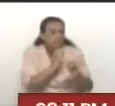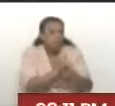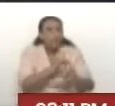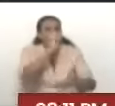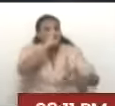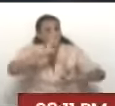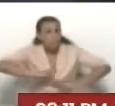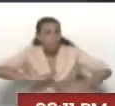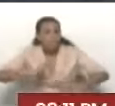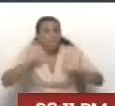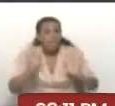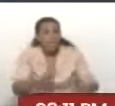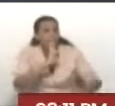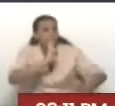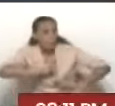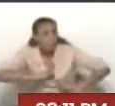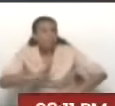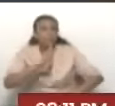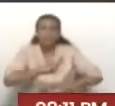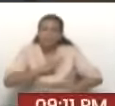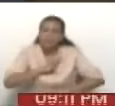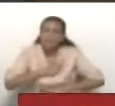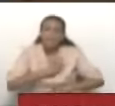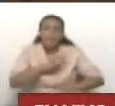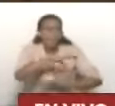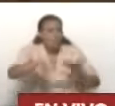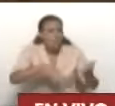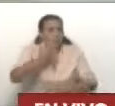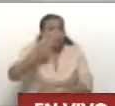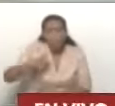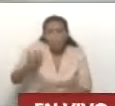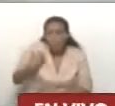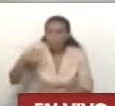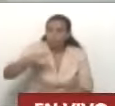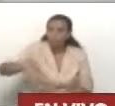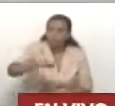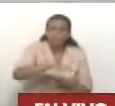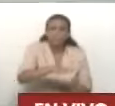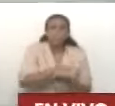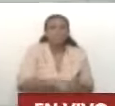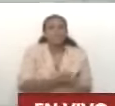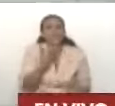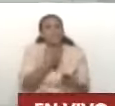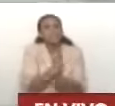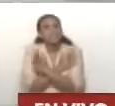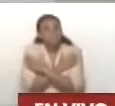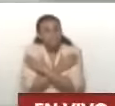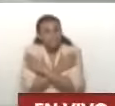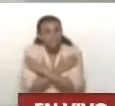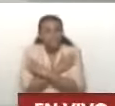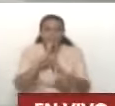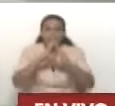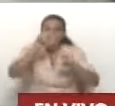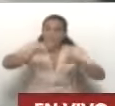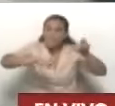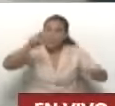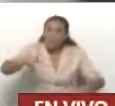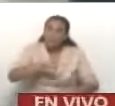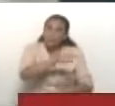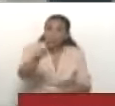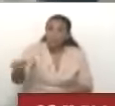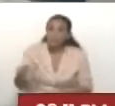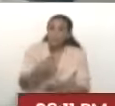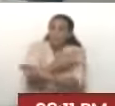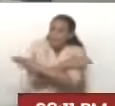inmediata, satisfactoria que obtuvimos en este CDI, Alberto Lovera. Felicitaciones para todos nosotros y para usted, nuestro abrazo, como